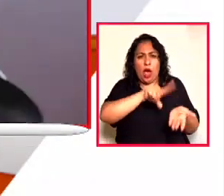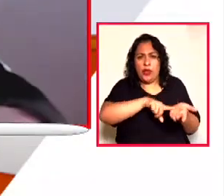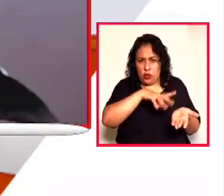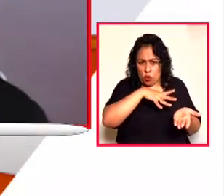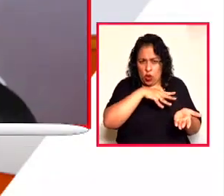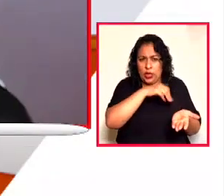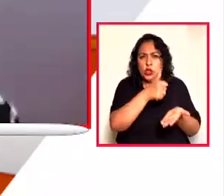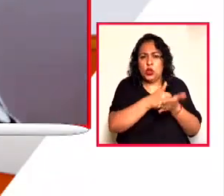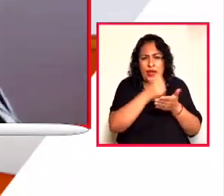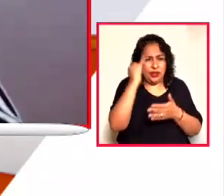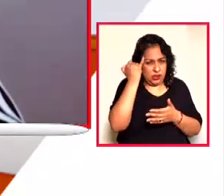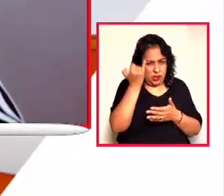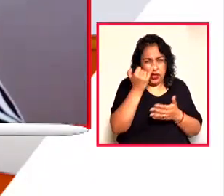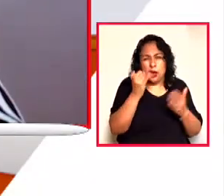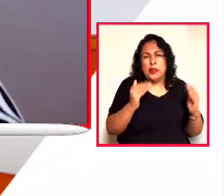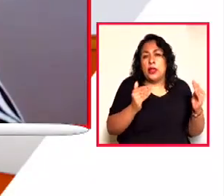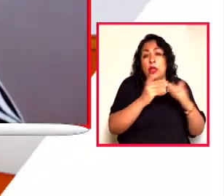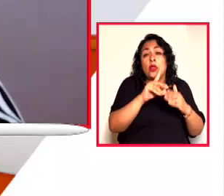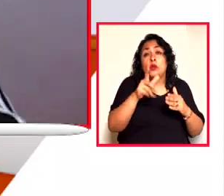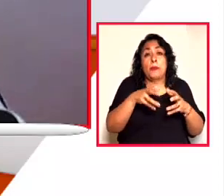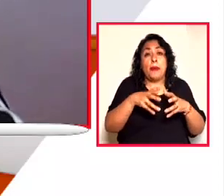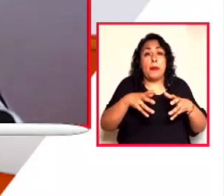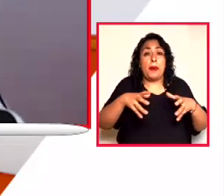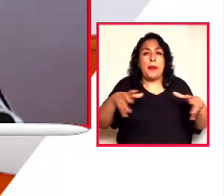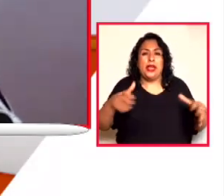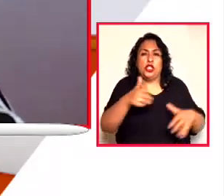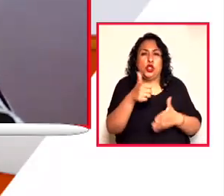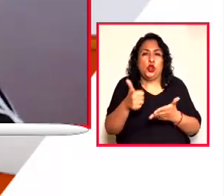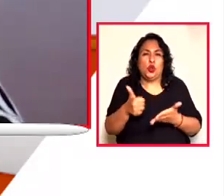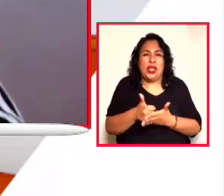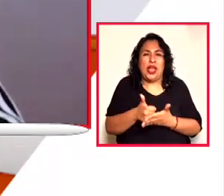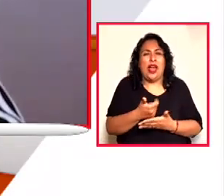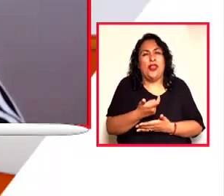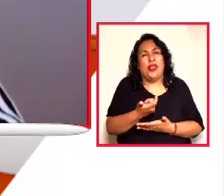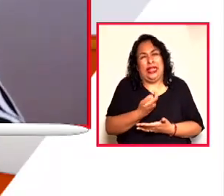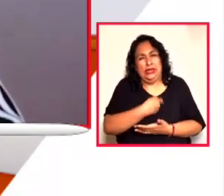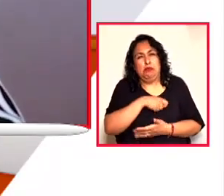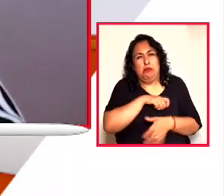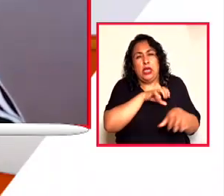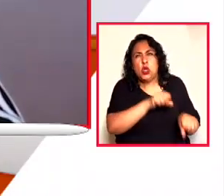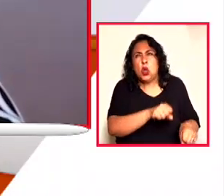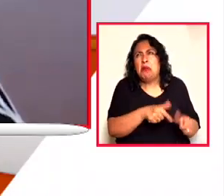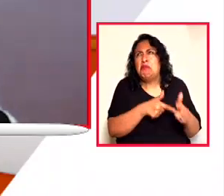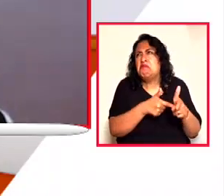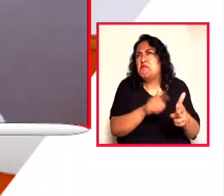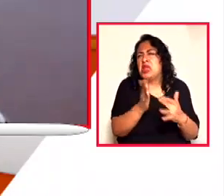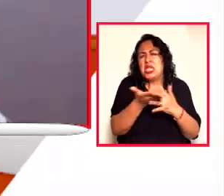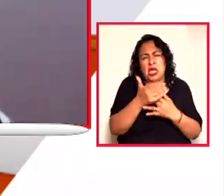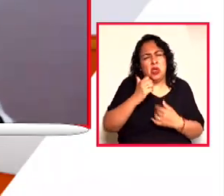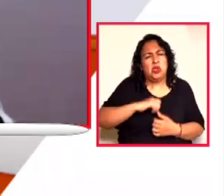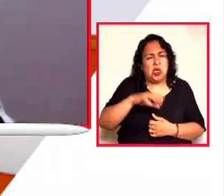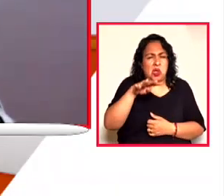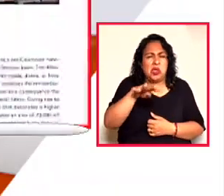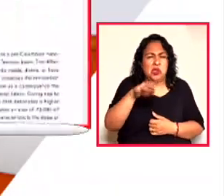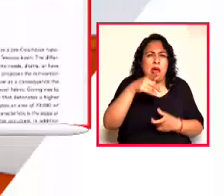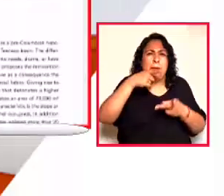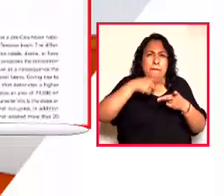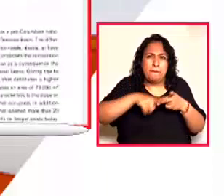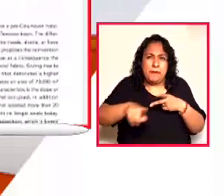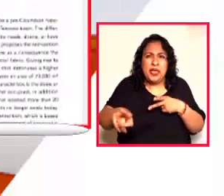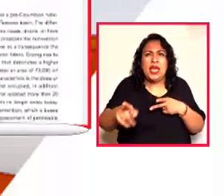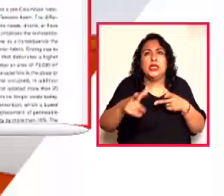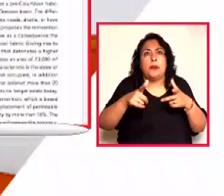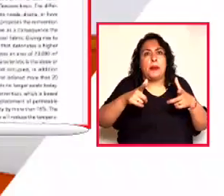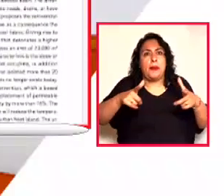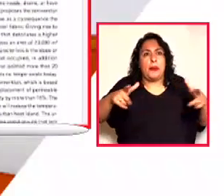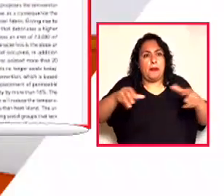después se va extendiendo la ciudad colonial. Y esa ciudad más o menos se mantiene hasta mediados del siglo XIX, ¿no? Que es cuando empieza el crecimiento de la ciudad. Y en